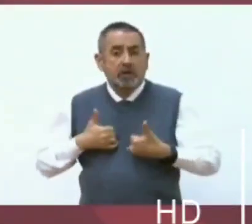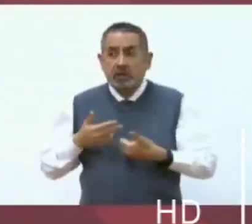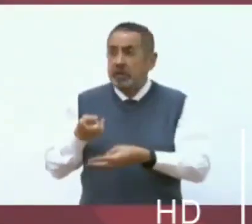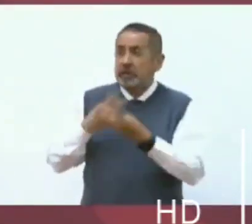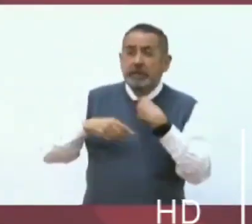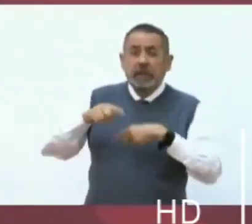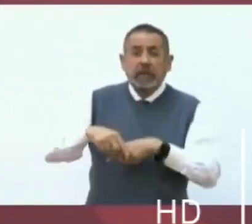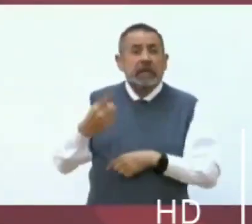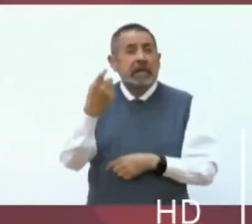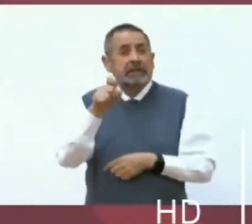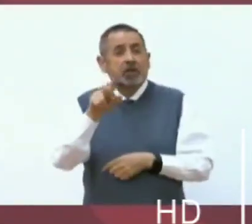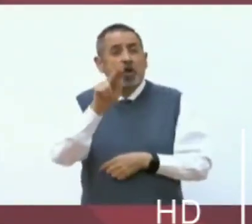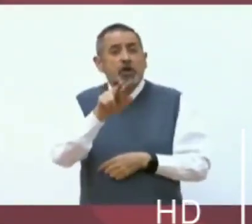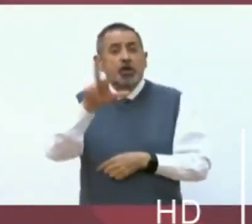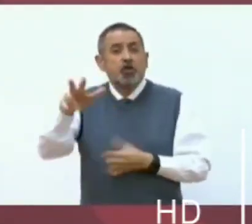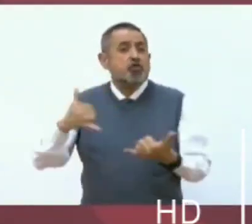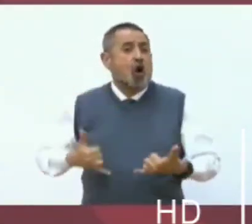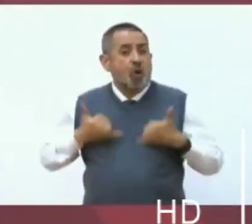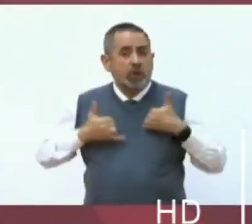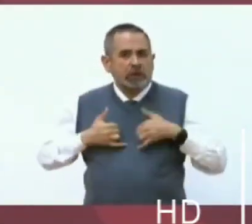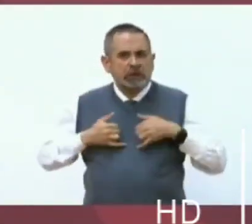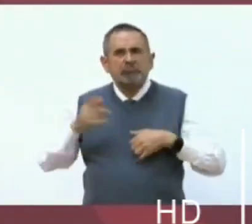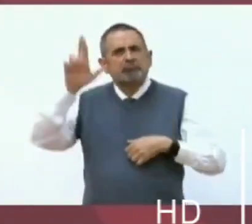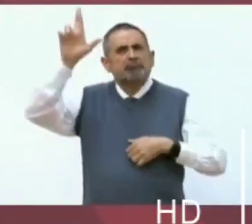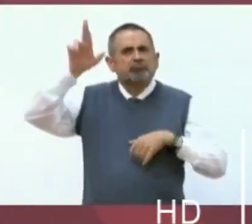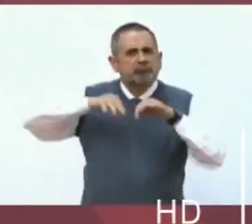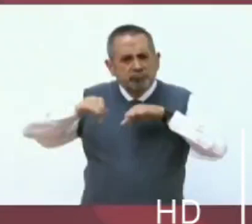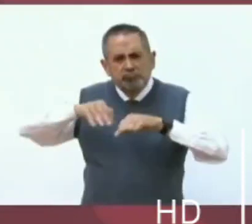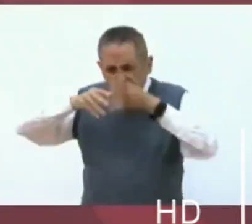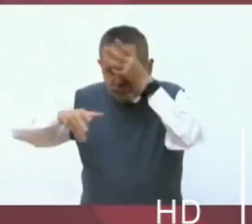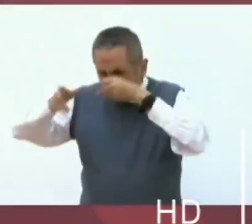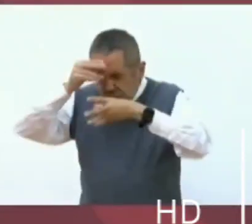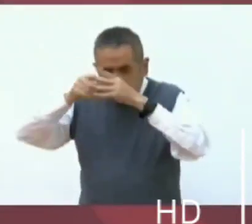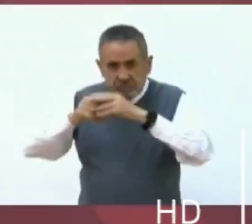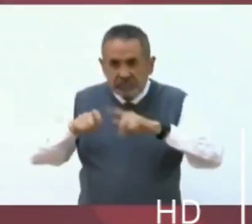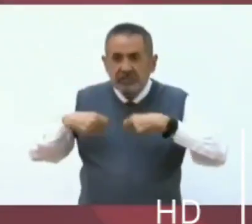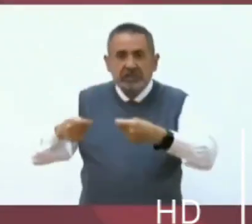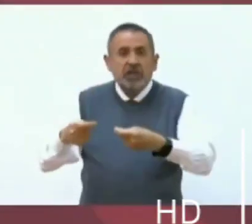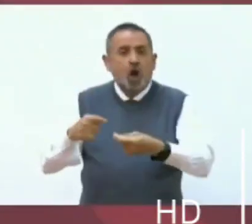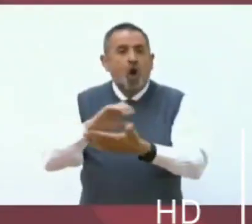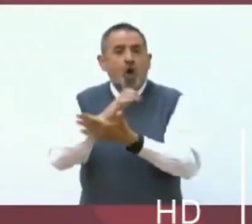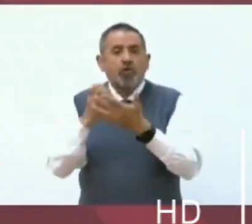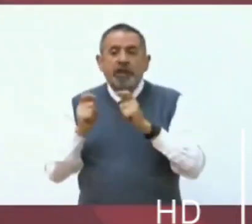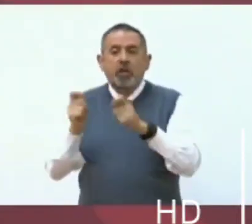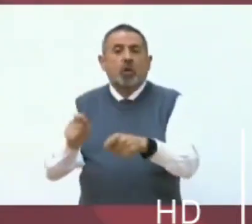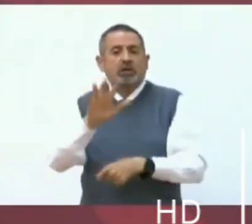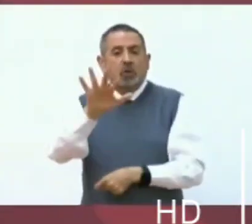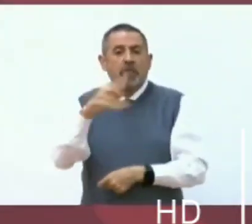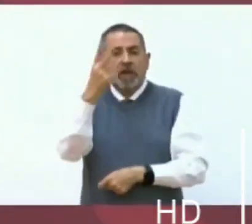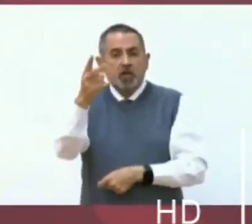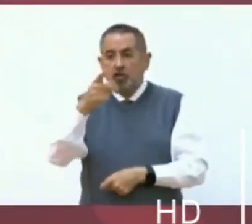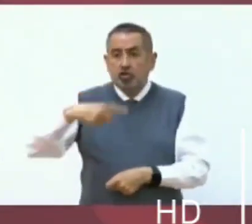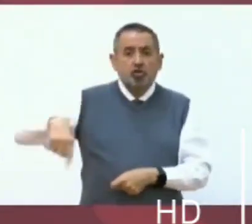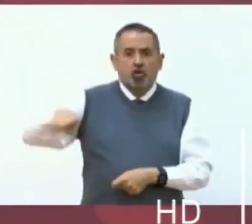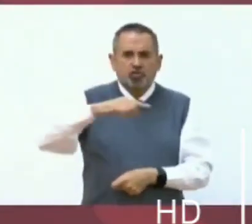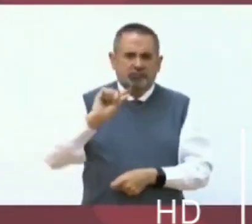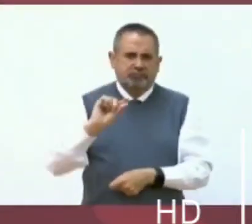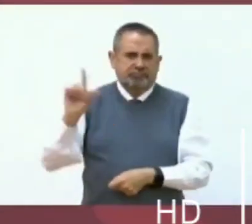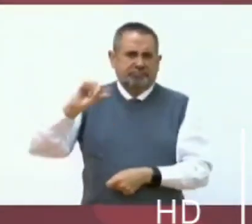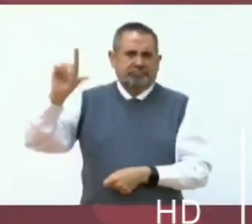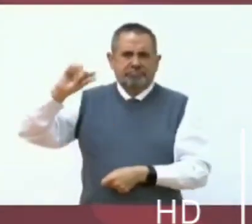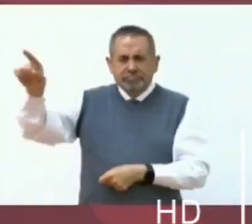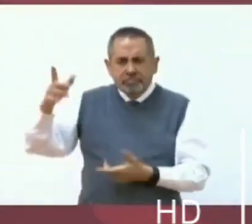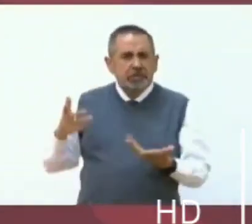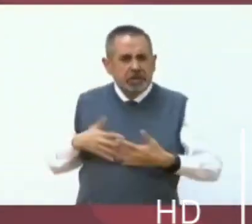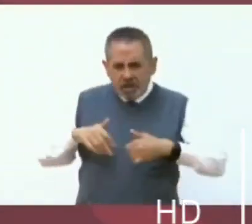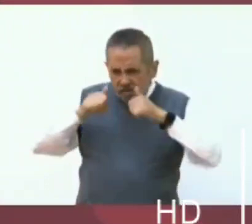llegado 188 jóvenes, de los cuales hemos contratado a 52, todos ellos profesionistas, a